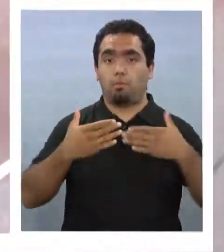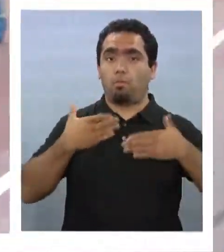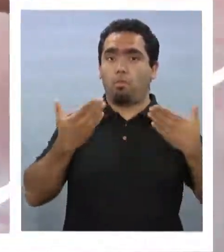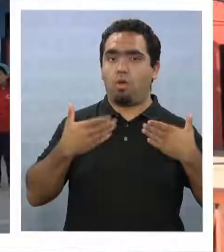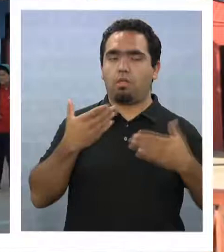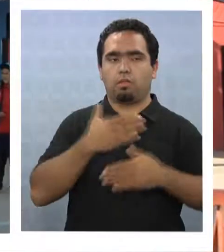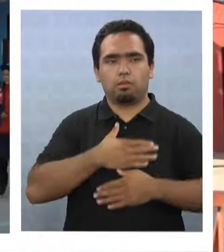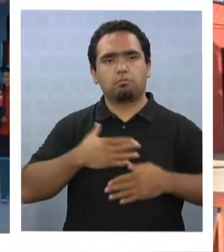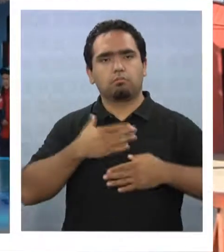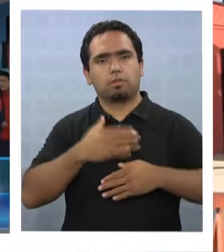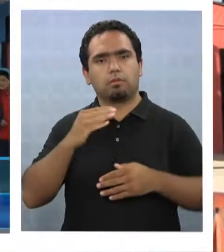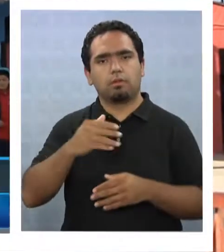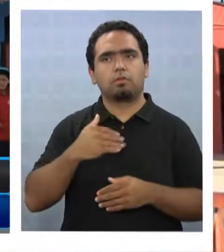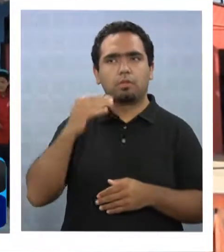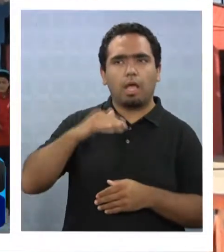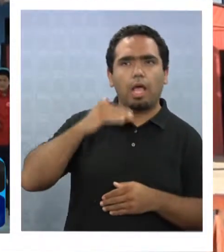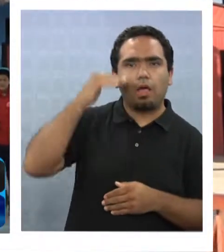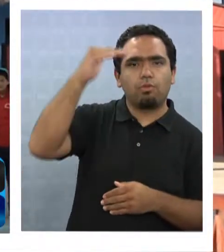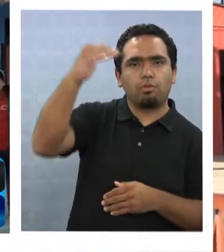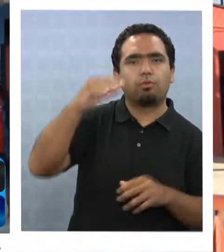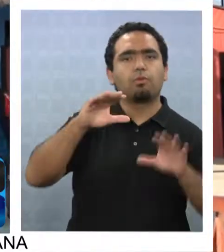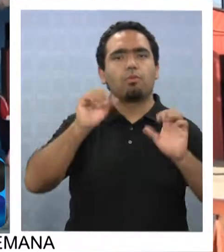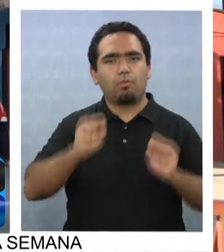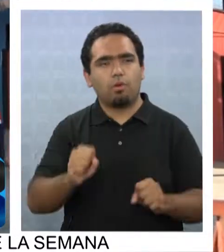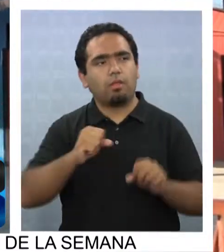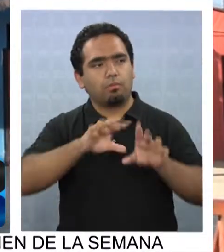cuando grande a jugar un Mundial.